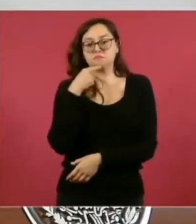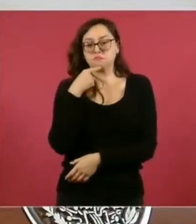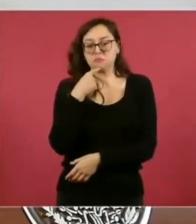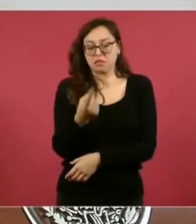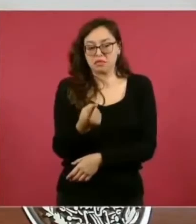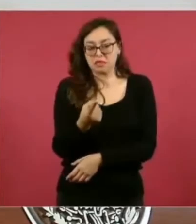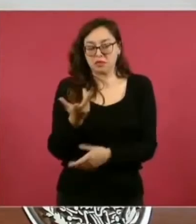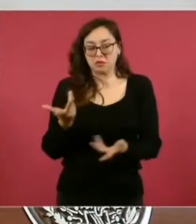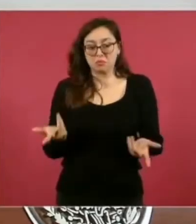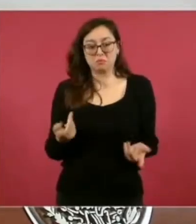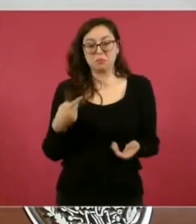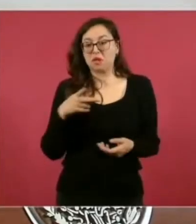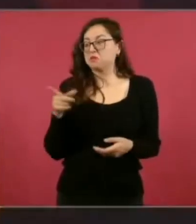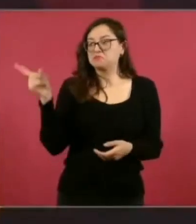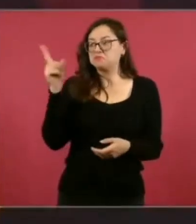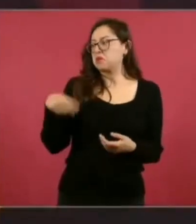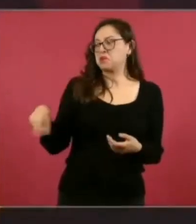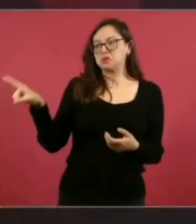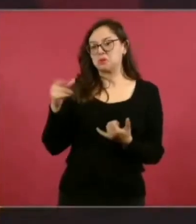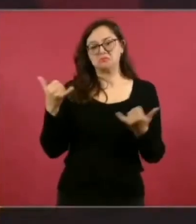y no se hace